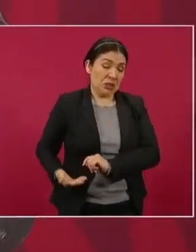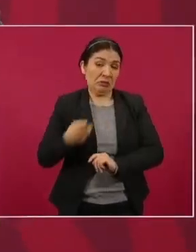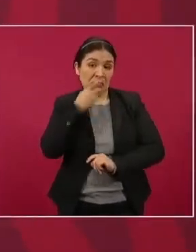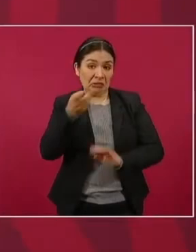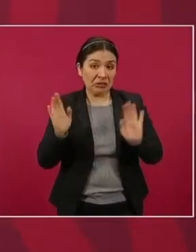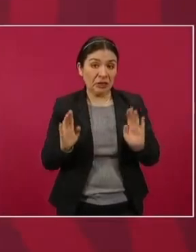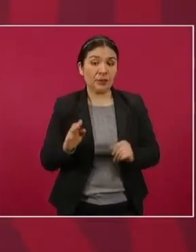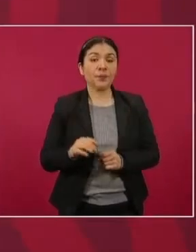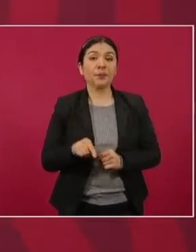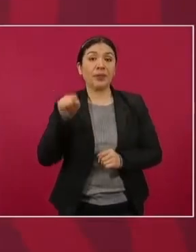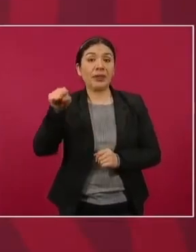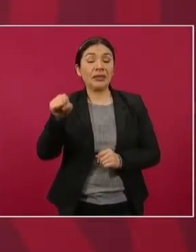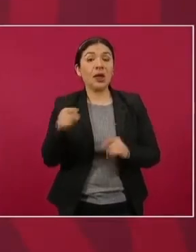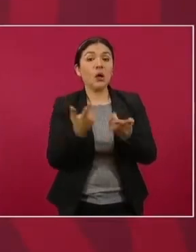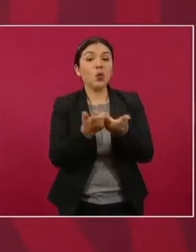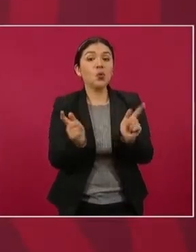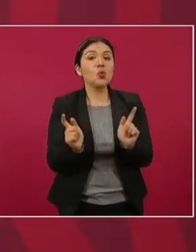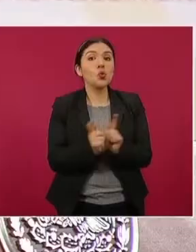el grupo